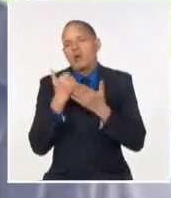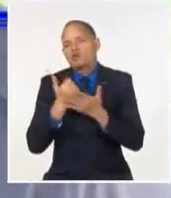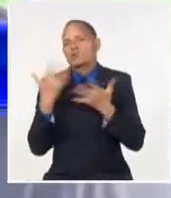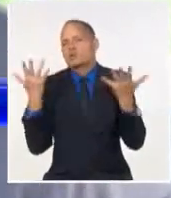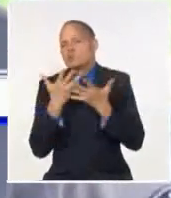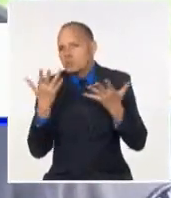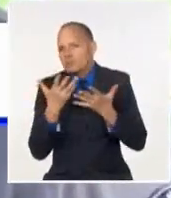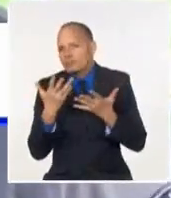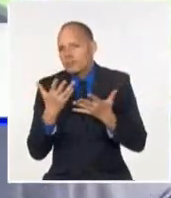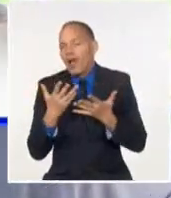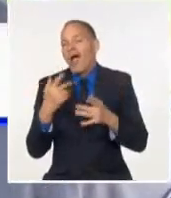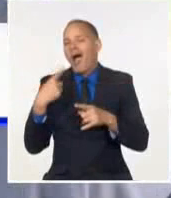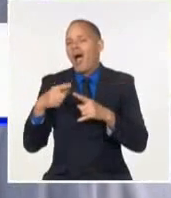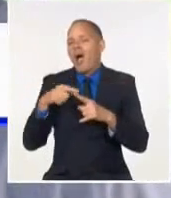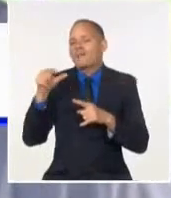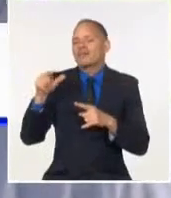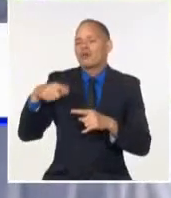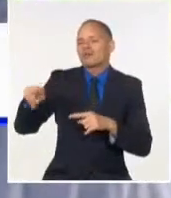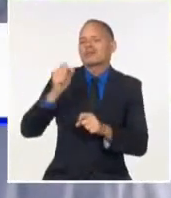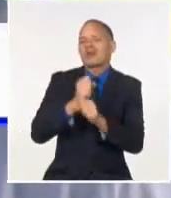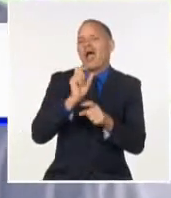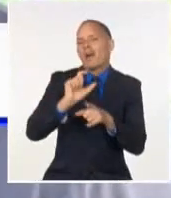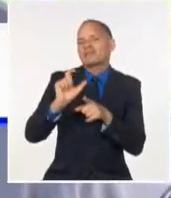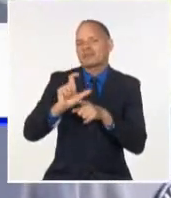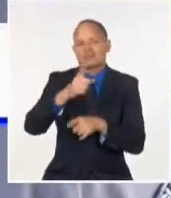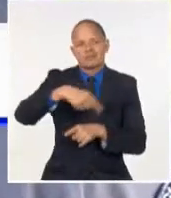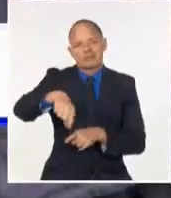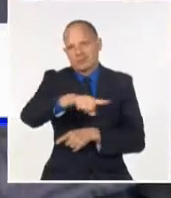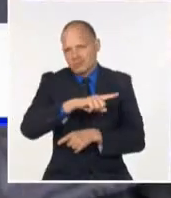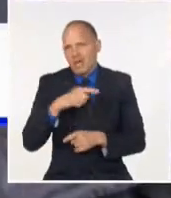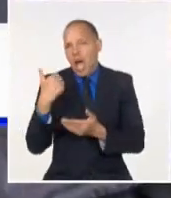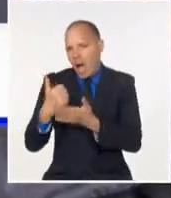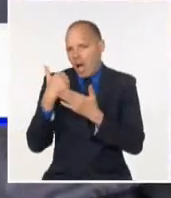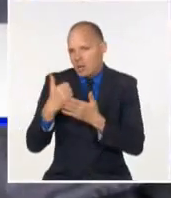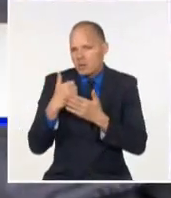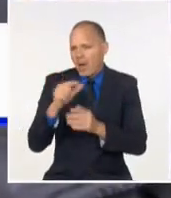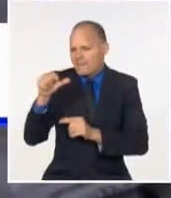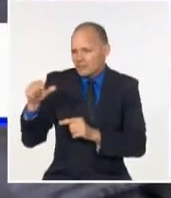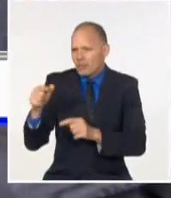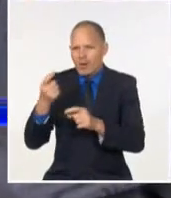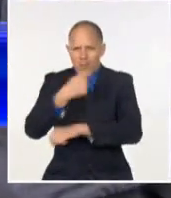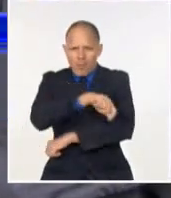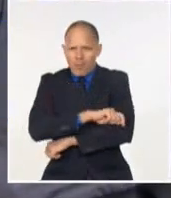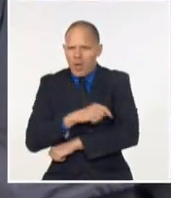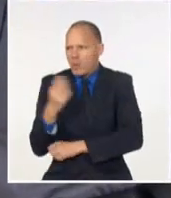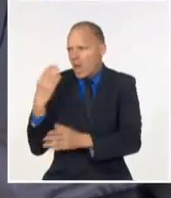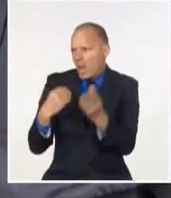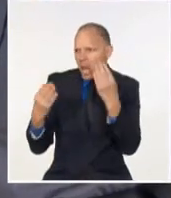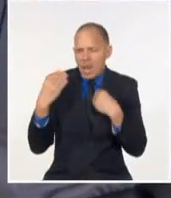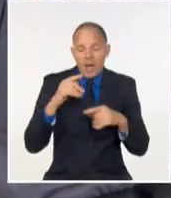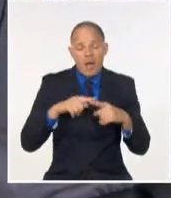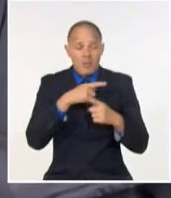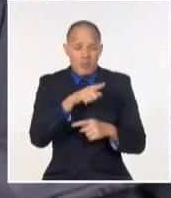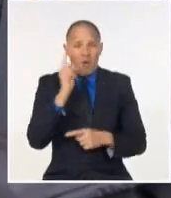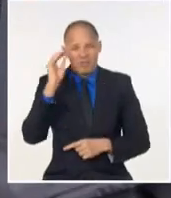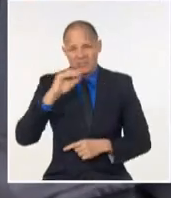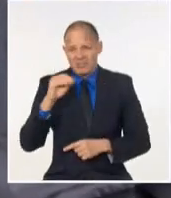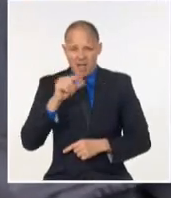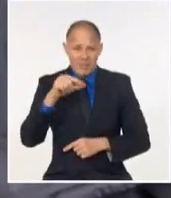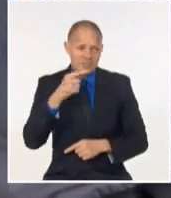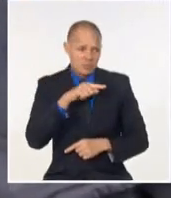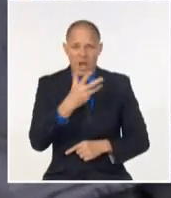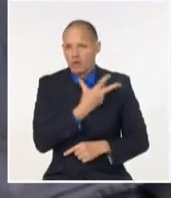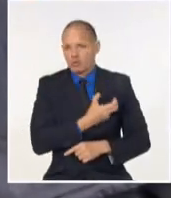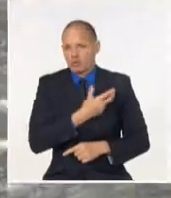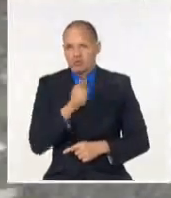del sector, de la brigada campesina, de la población, porque la población se estaba sintiendo muy afectada en ese entorno